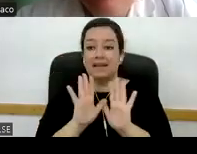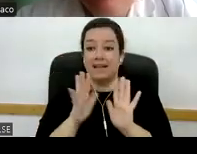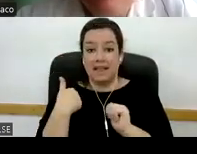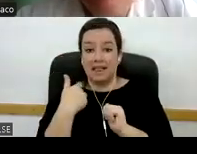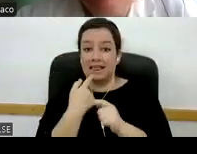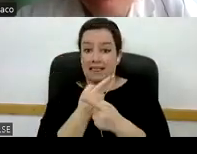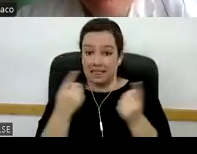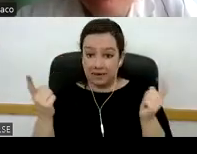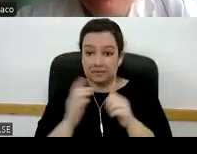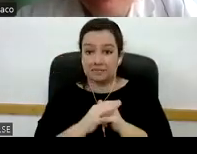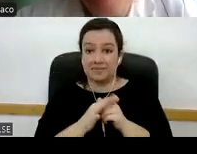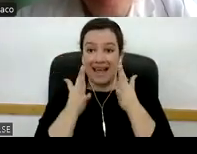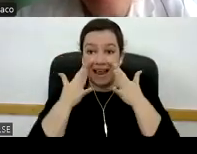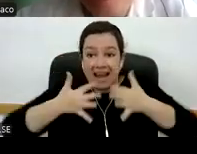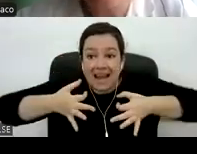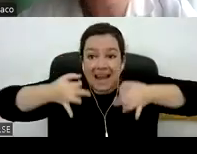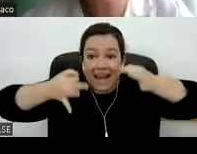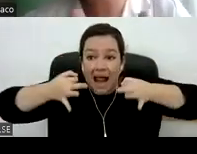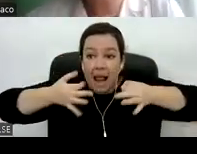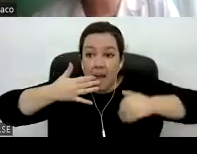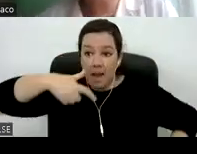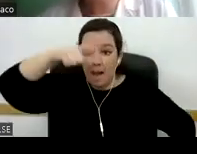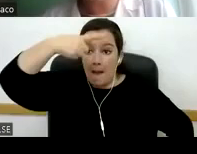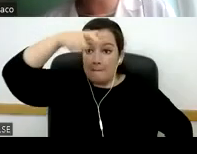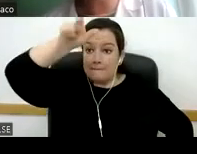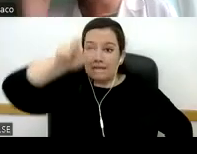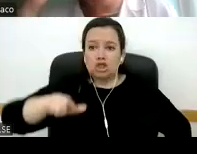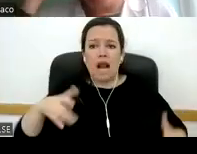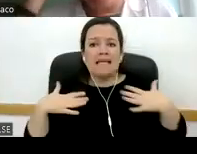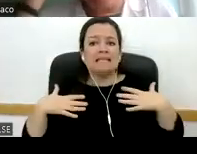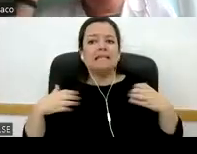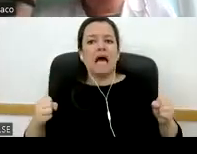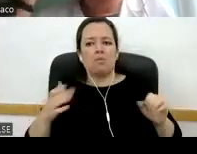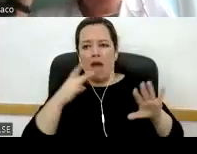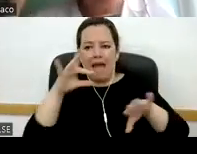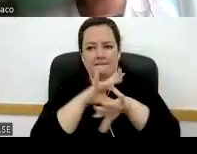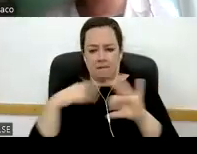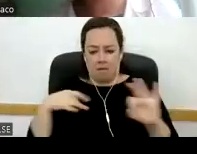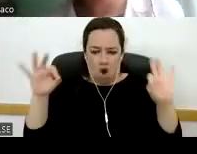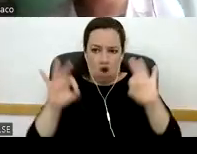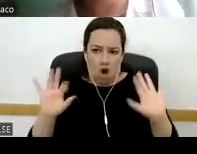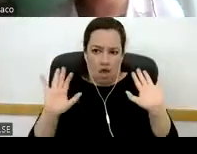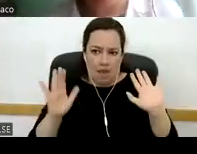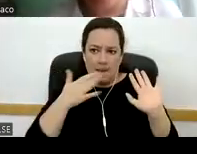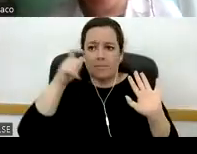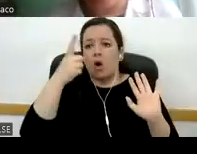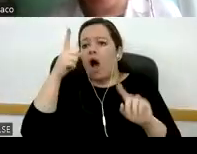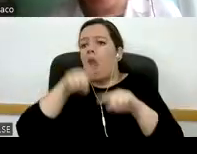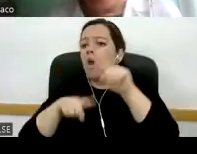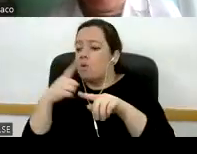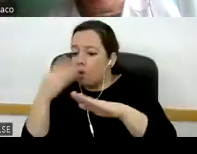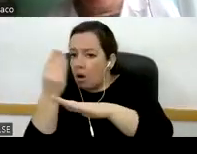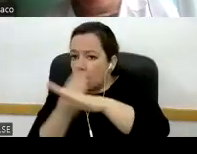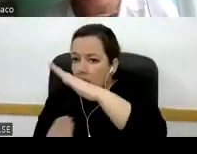realidad en personas sanas, siempre que no haya una patología sindrómica, es decir, hay gente que ya nace con algún